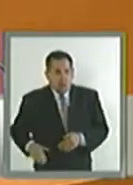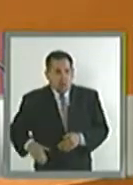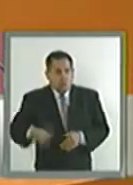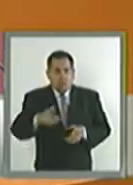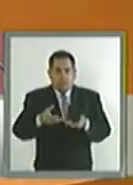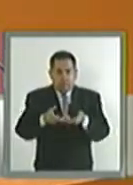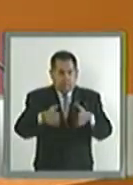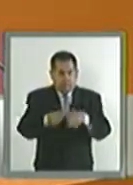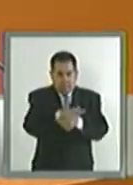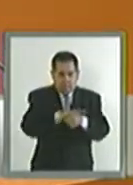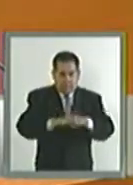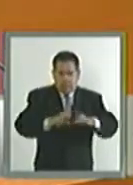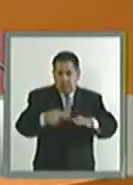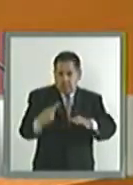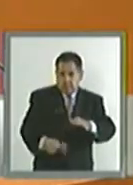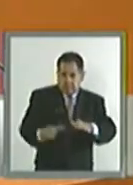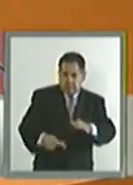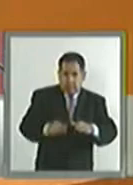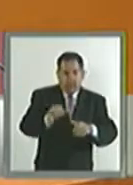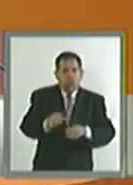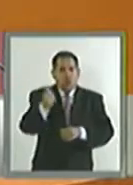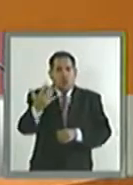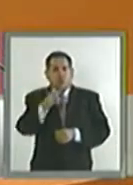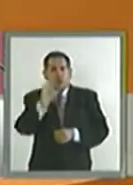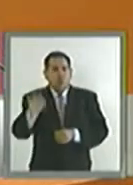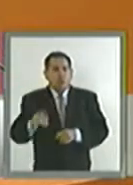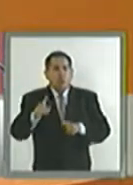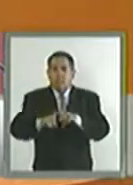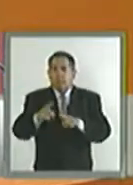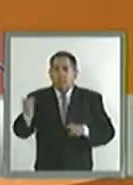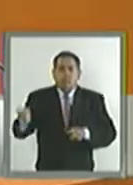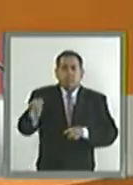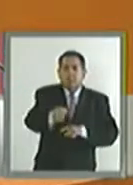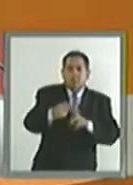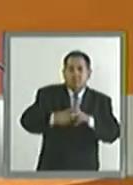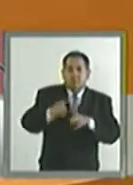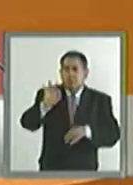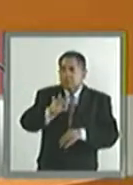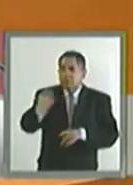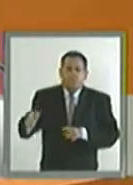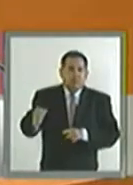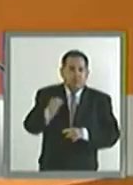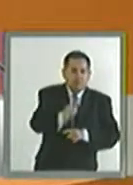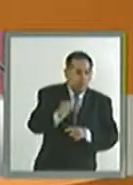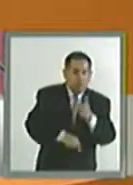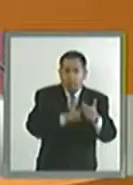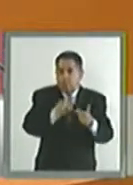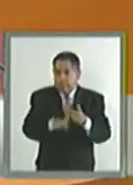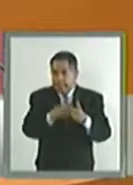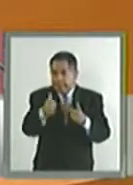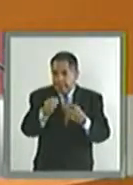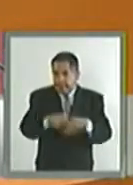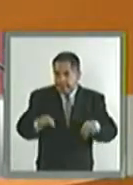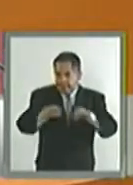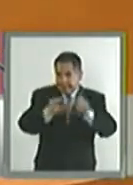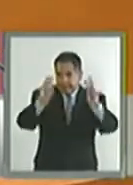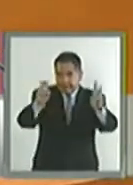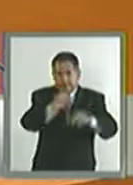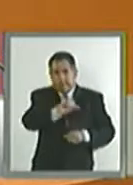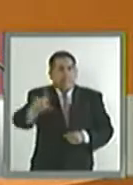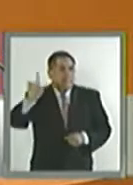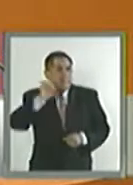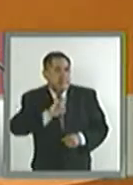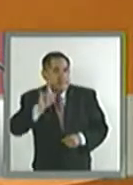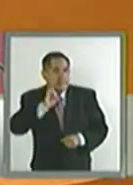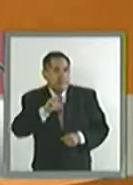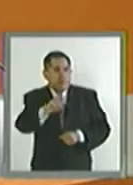territoriales y el otro 50% sea por asignación proporcional. Y el otro tema importante para las mujeres es